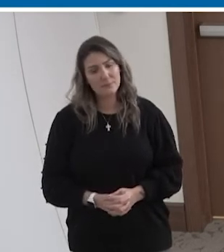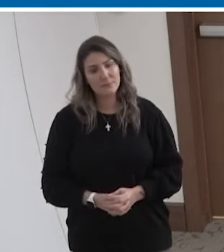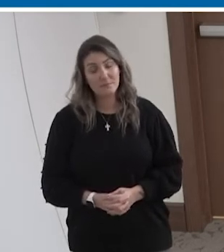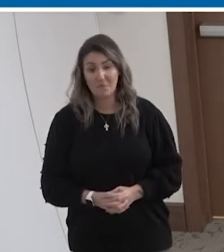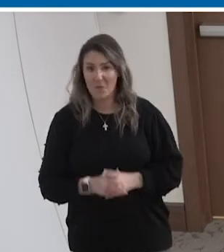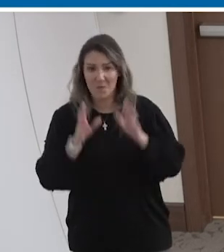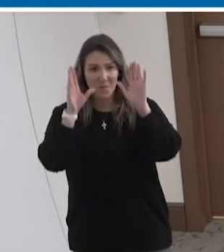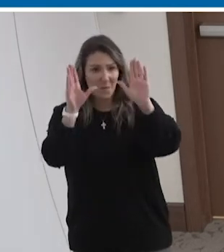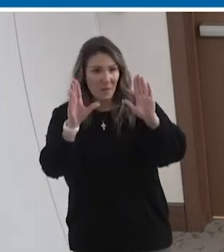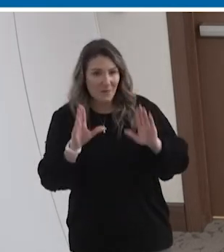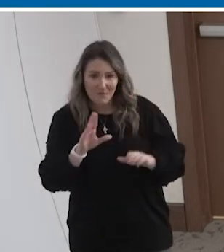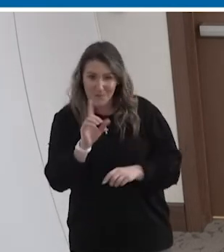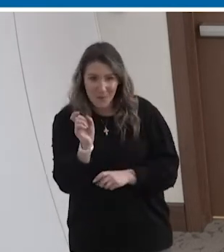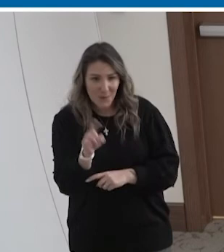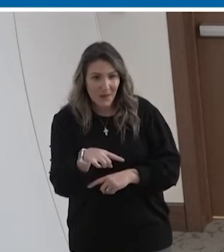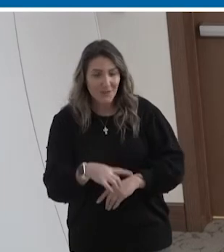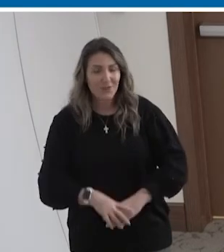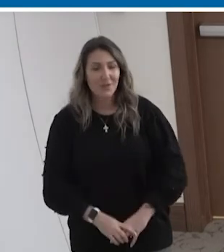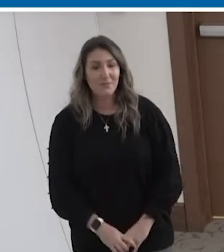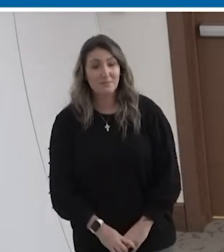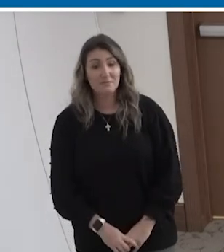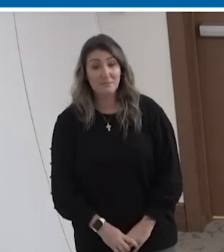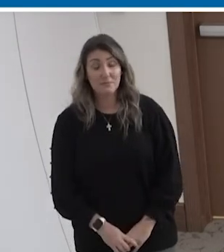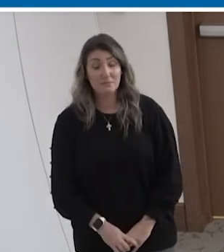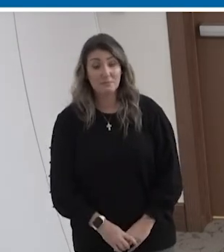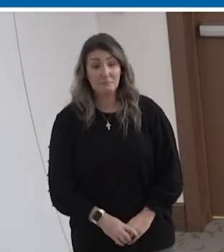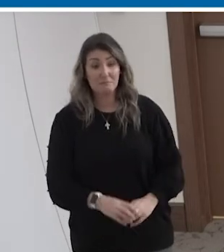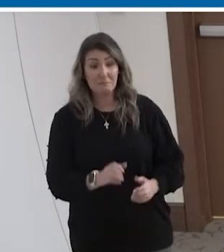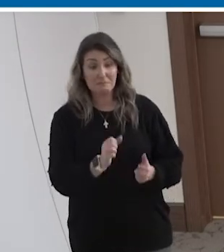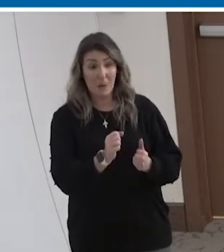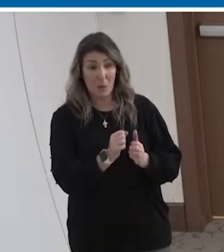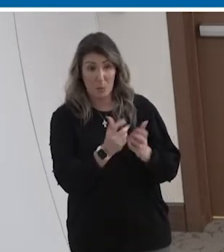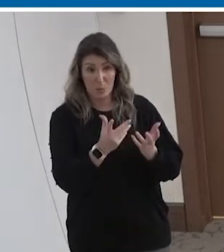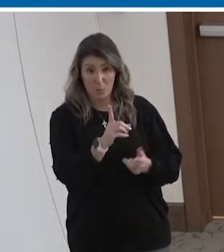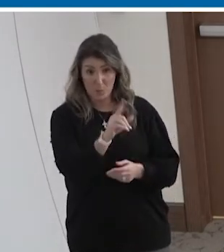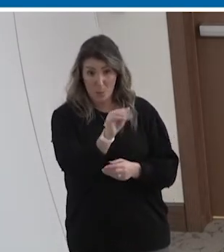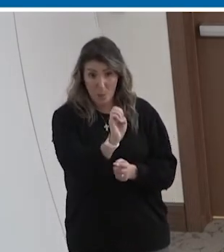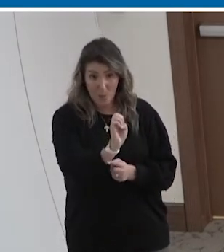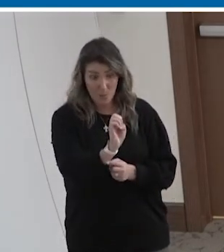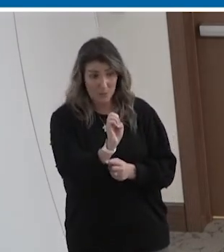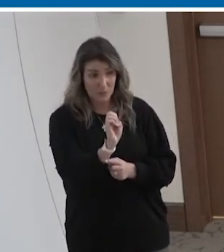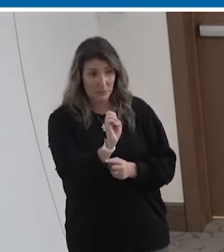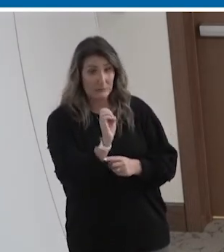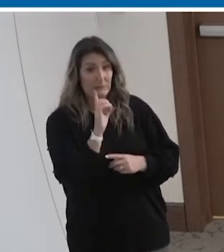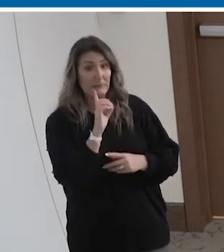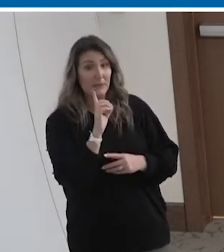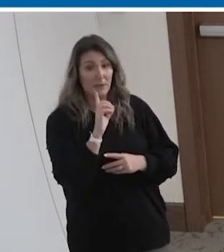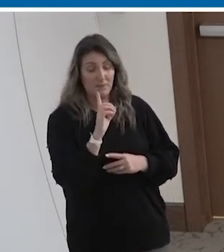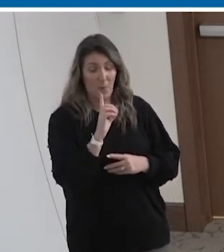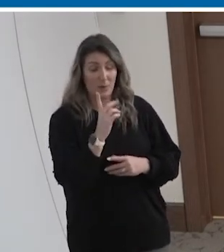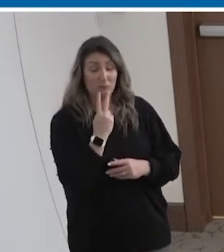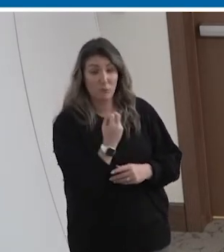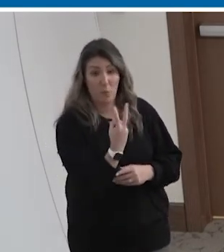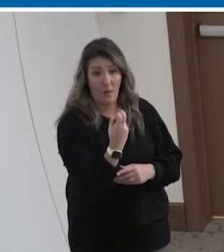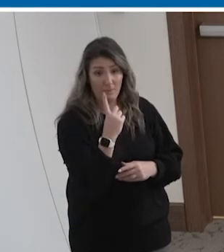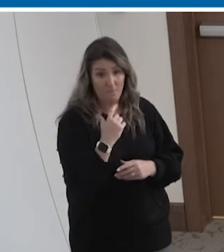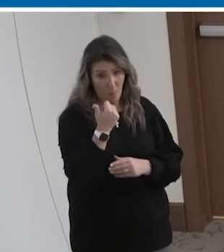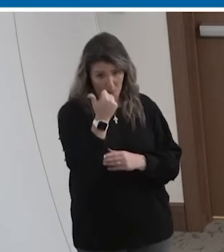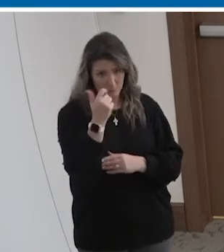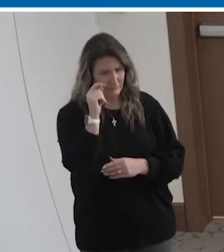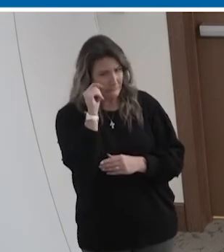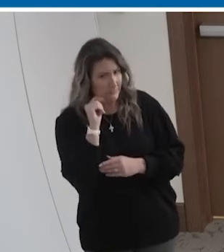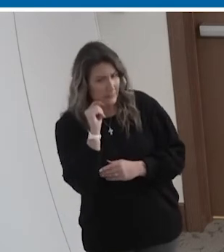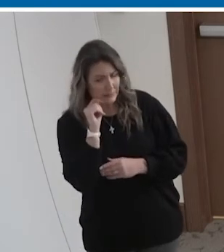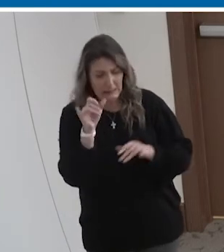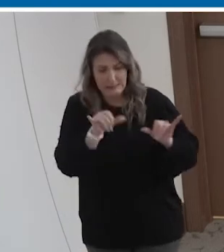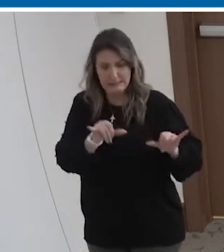That's a great question. The dosage for adolescents 12 and above is the same